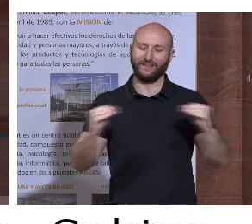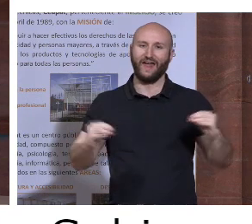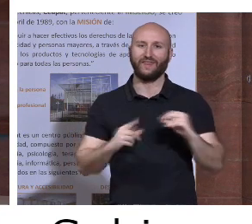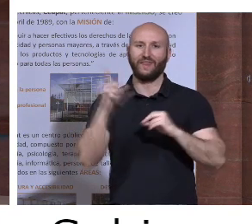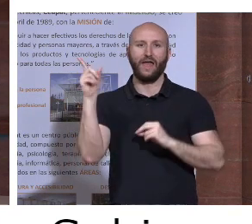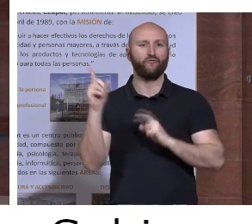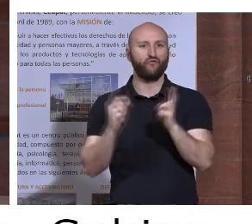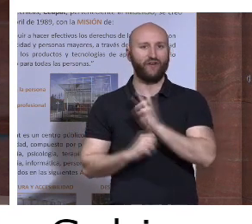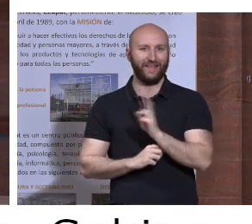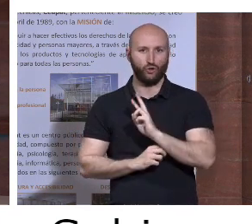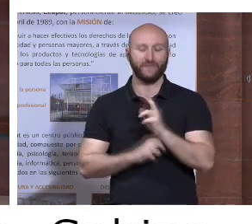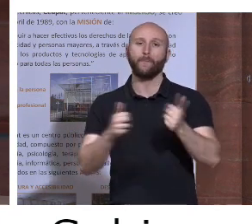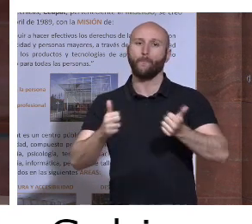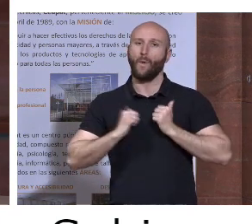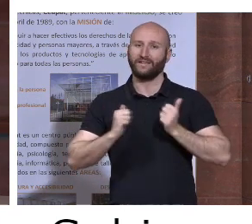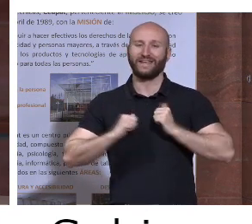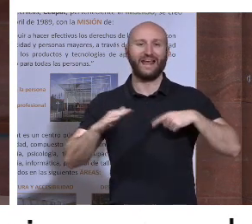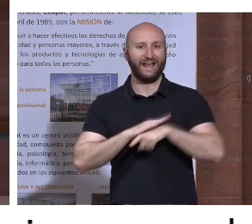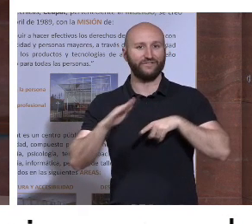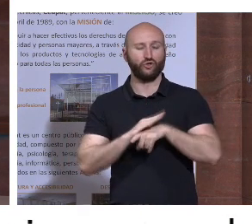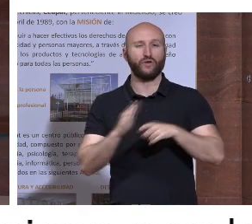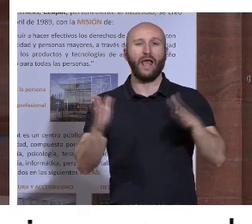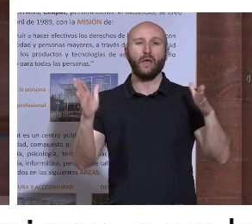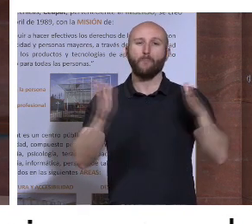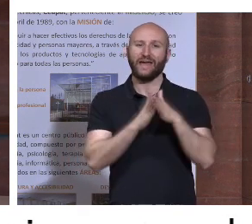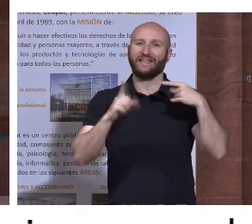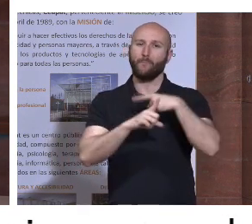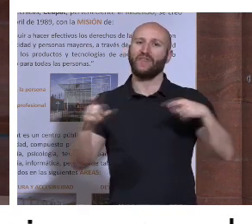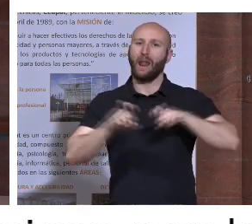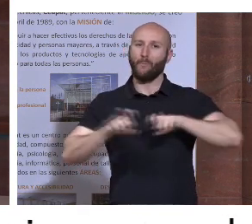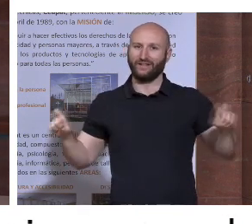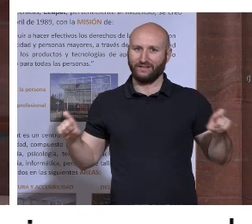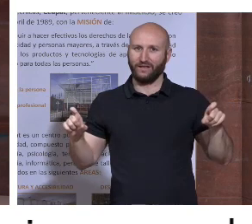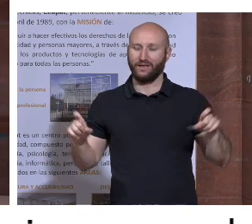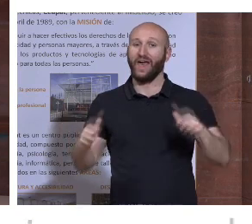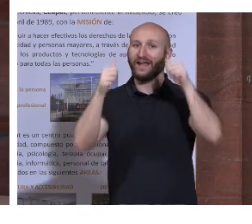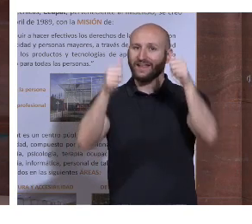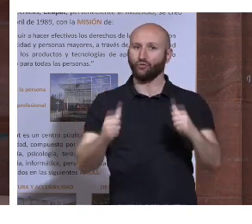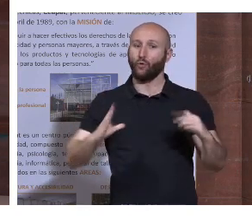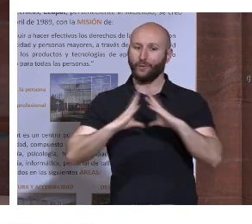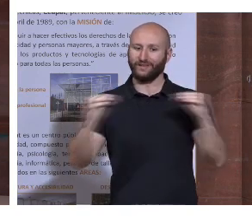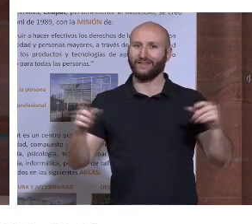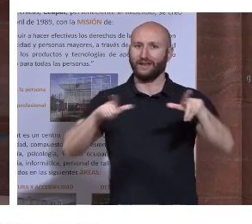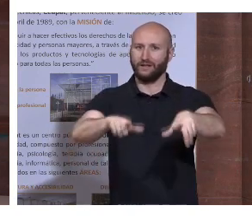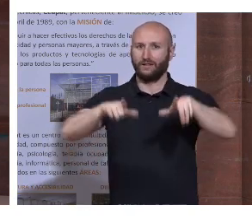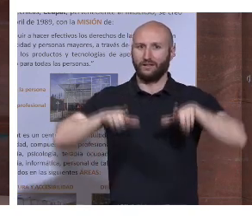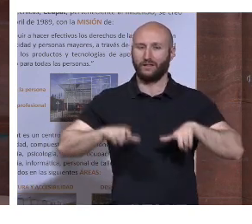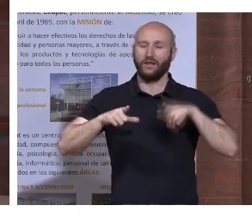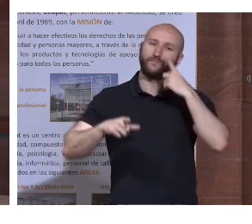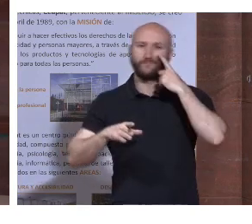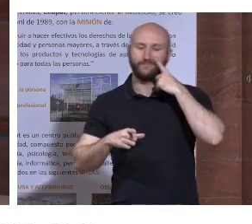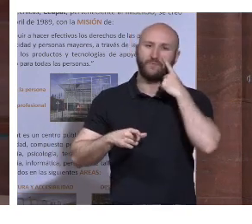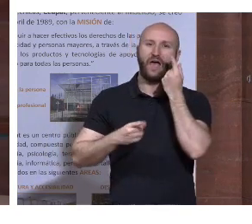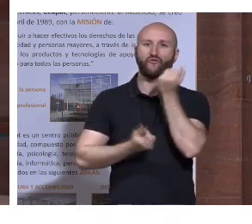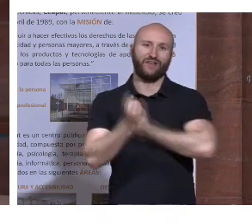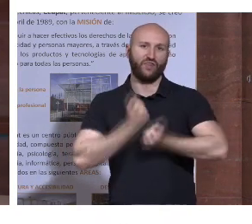Valladolid, máster en Gestión de Pequeña y Mediana Empresa y título universitario en Auditoría Financiera.